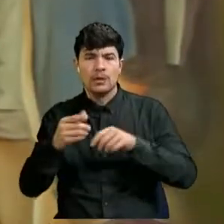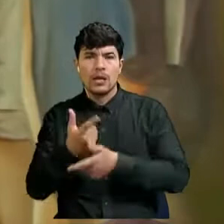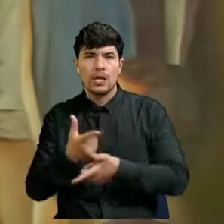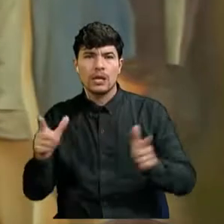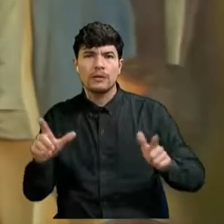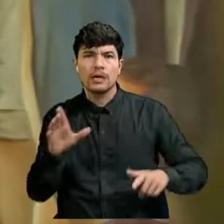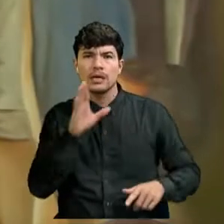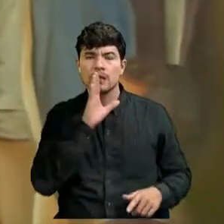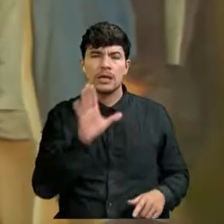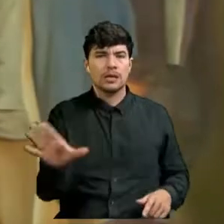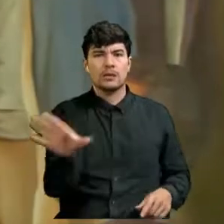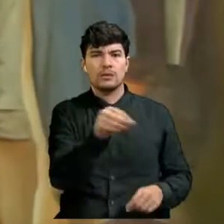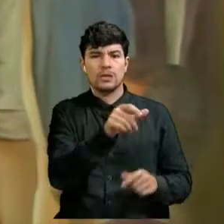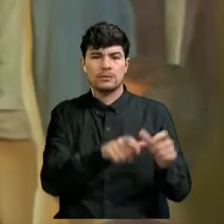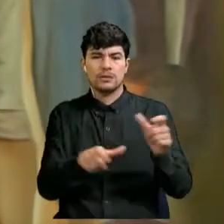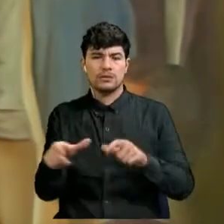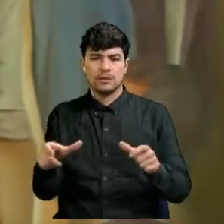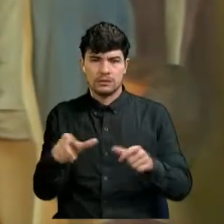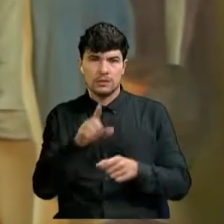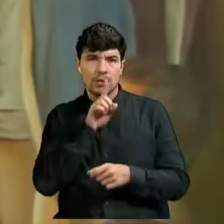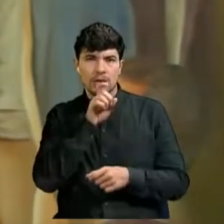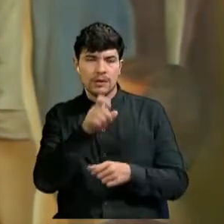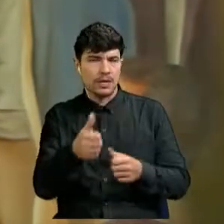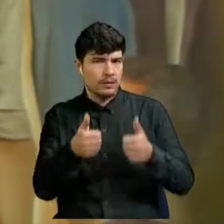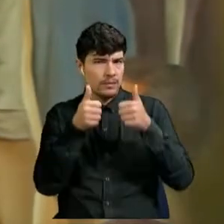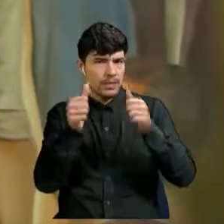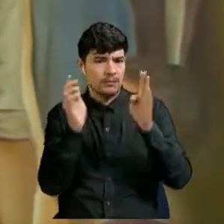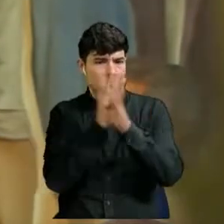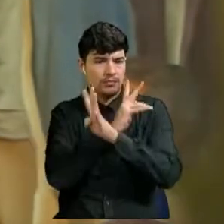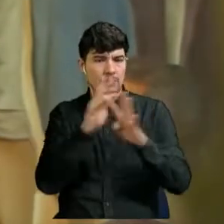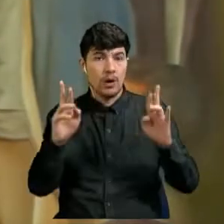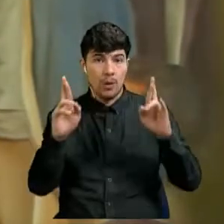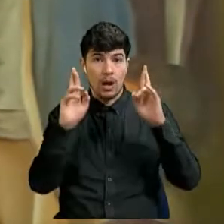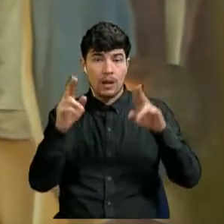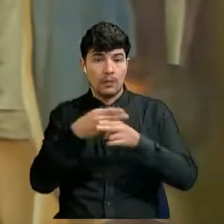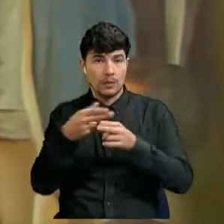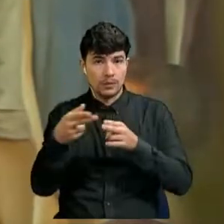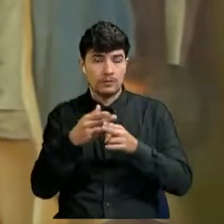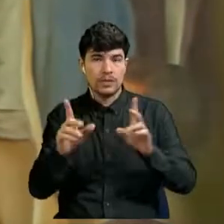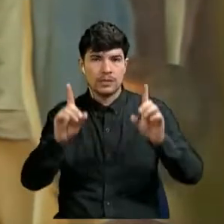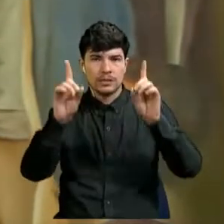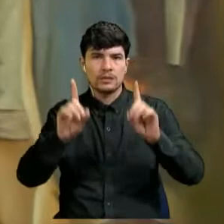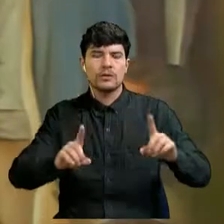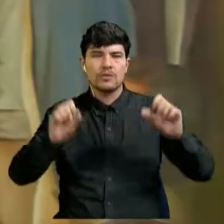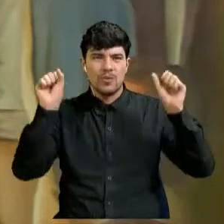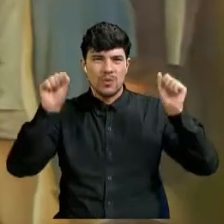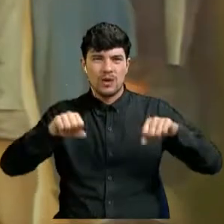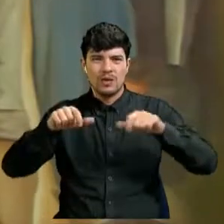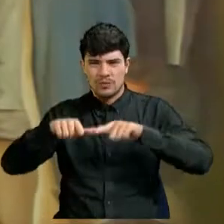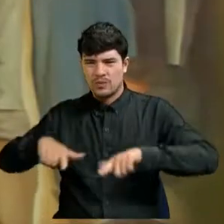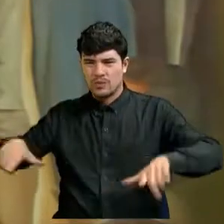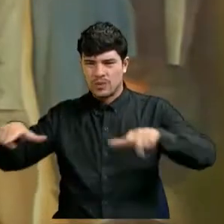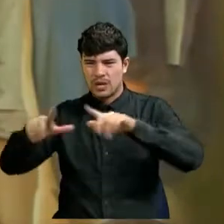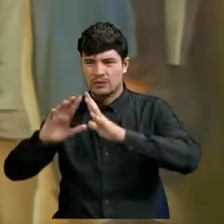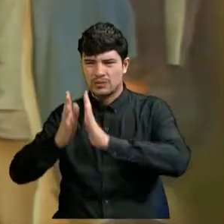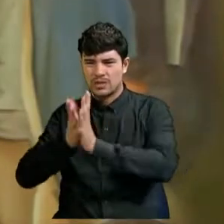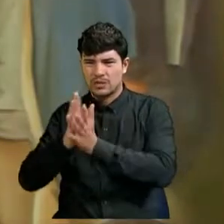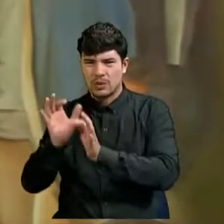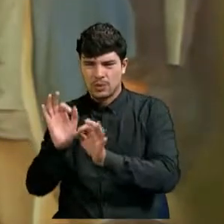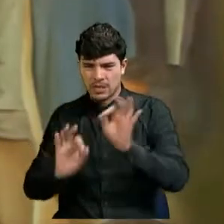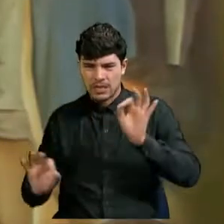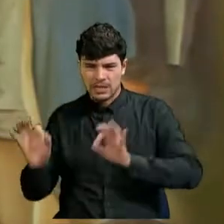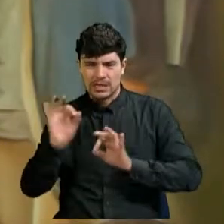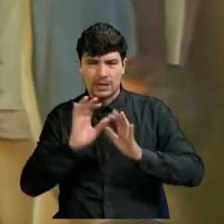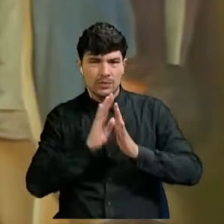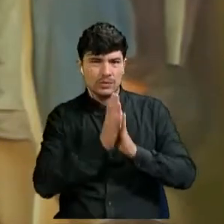todos ustedes todos los bumangueses de bien esperamos que se tomen decisiones que haya un centro organizado que haya un